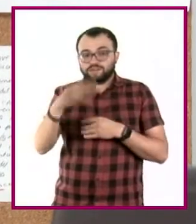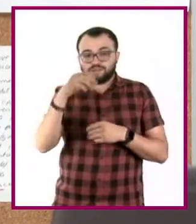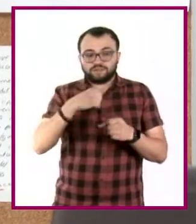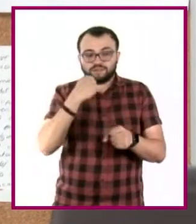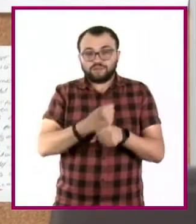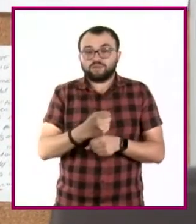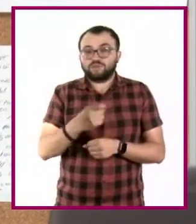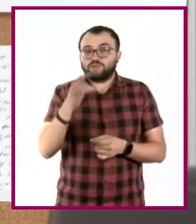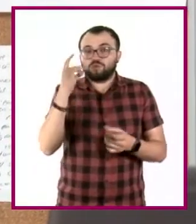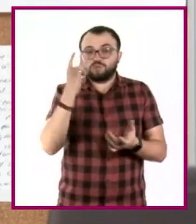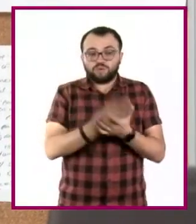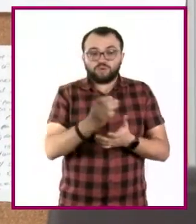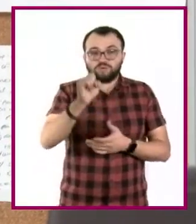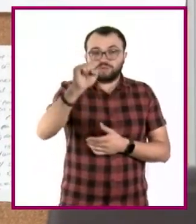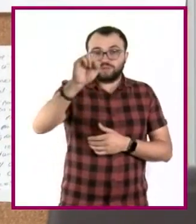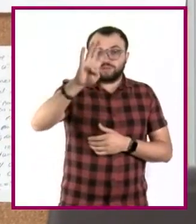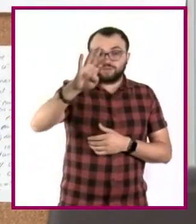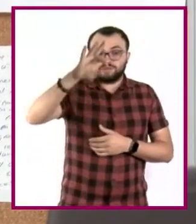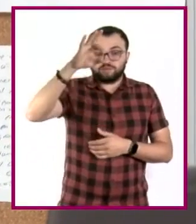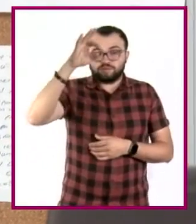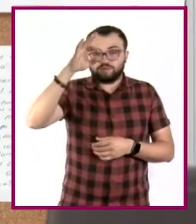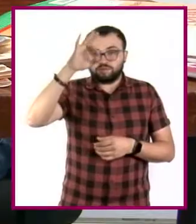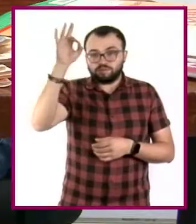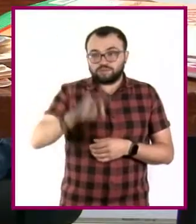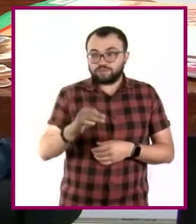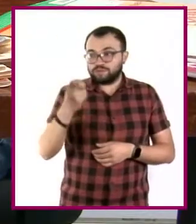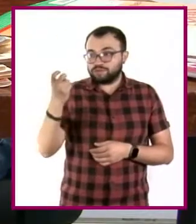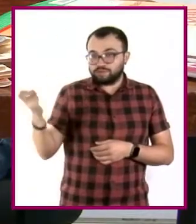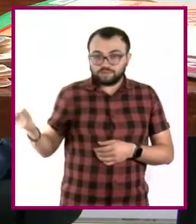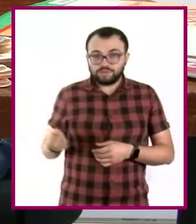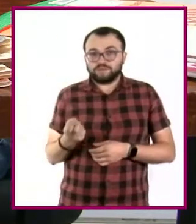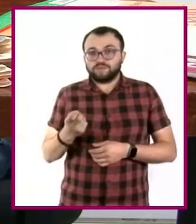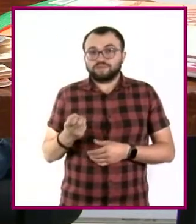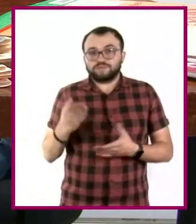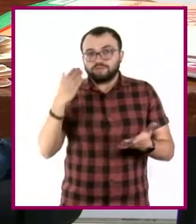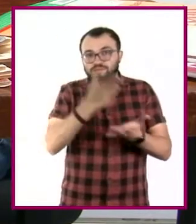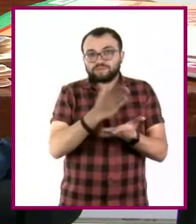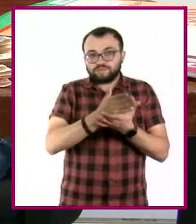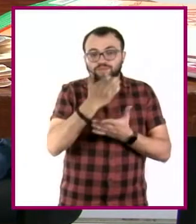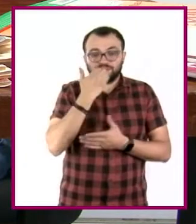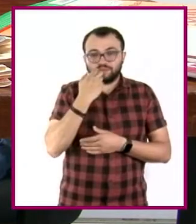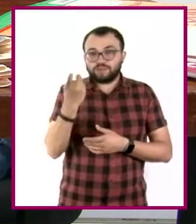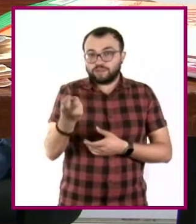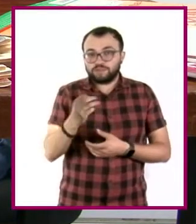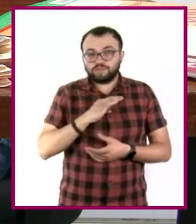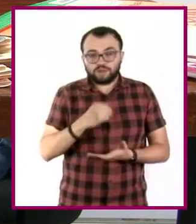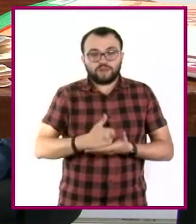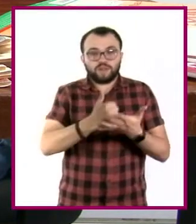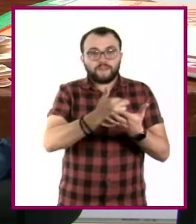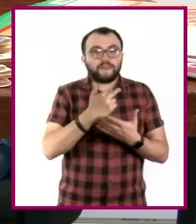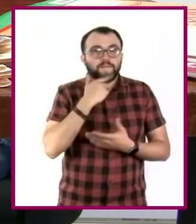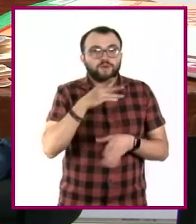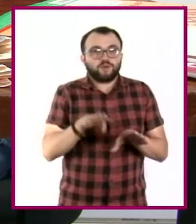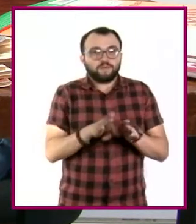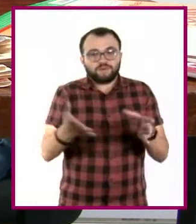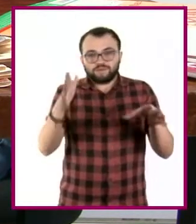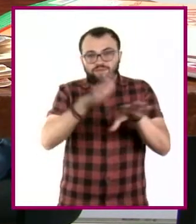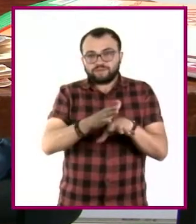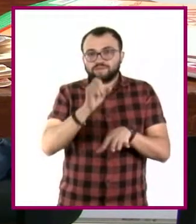el 64% de ellos asisten a la escuela. Sin duda, esto va a ayudar a una mayor inclusión